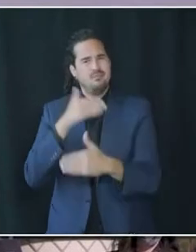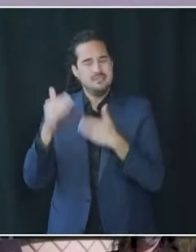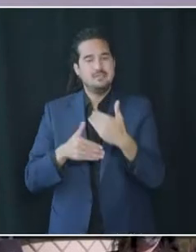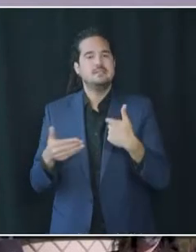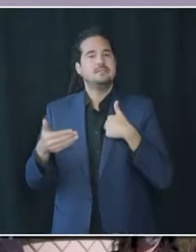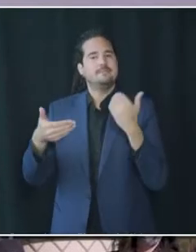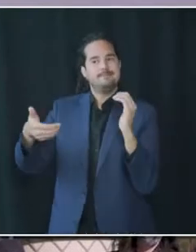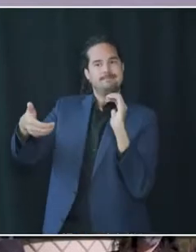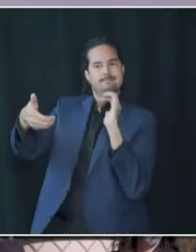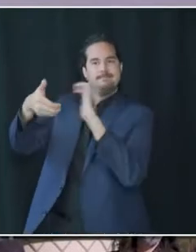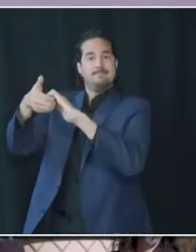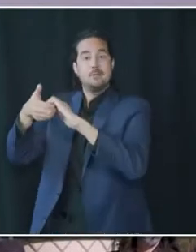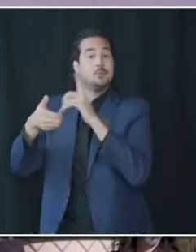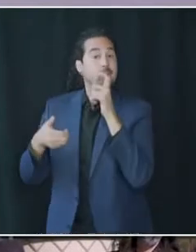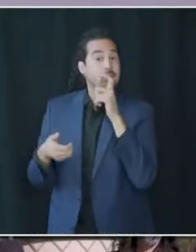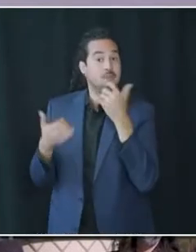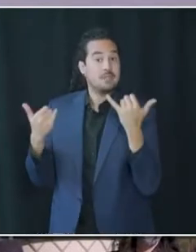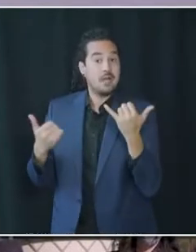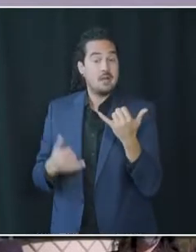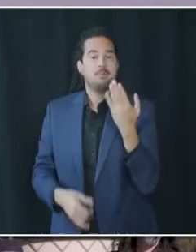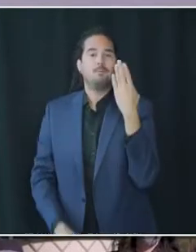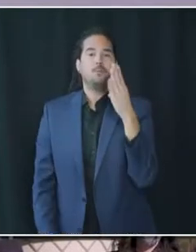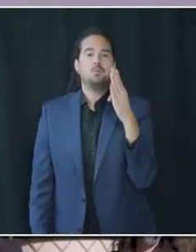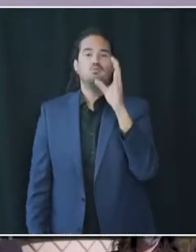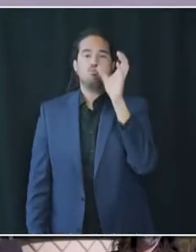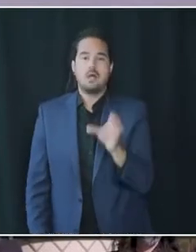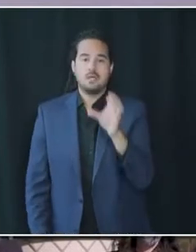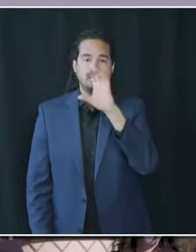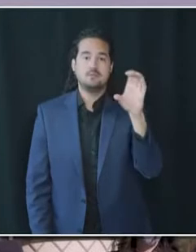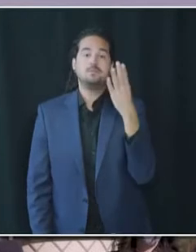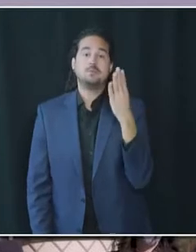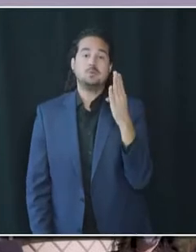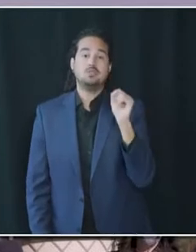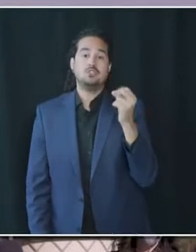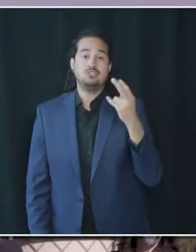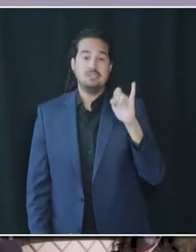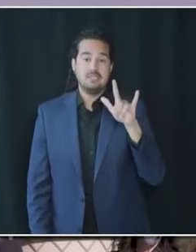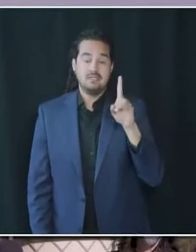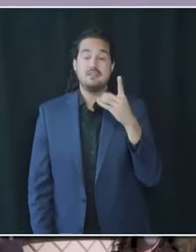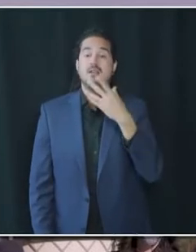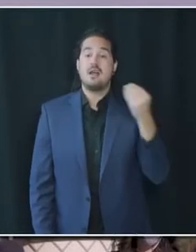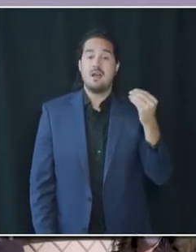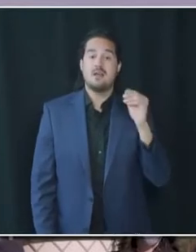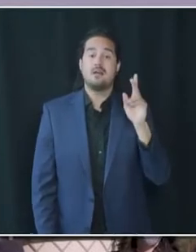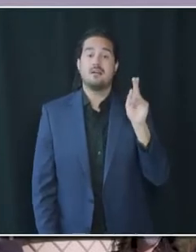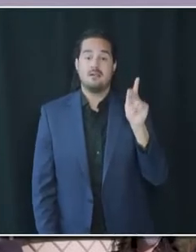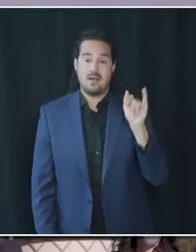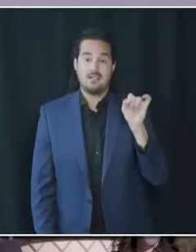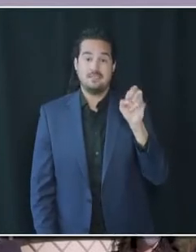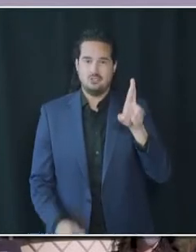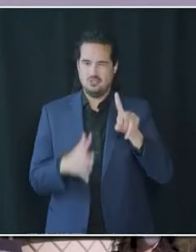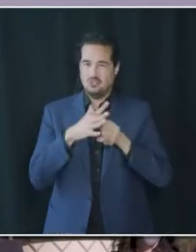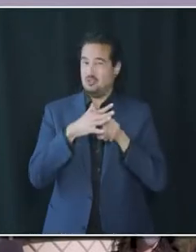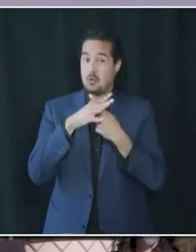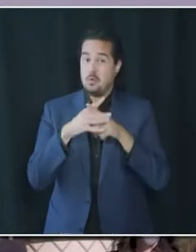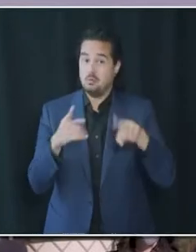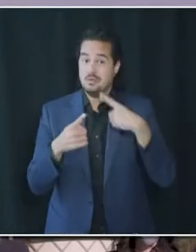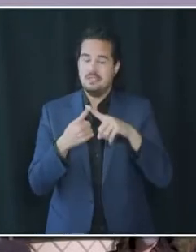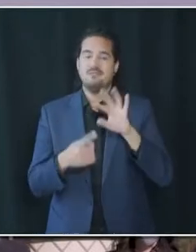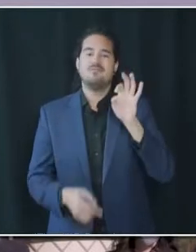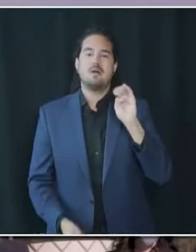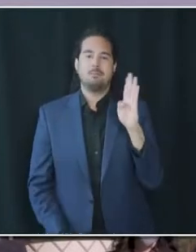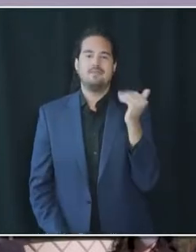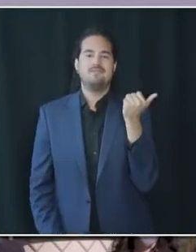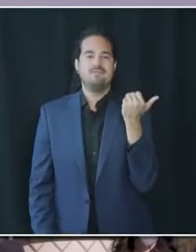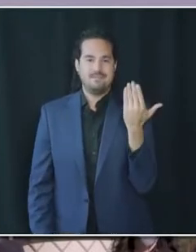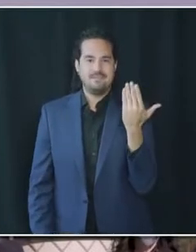kaiser como administradores de tercera parte el 15 de febrero tendremos ese contrato que publicaremos los detalles